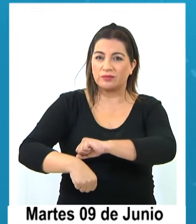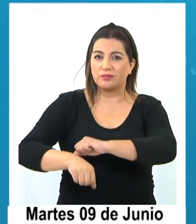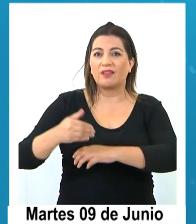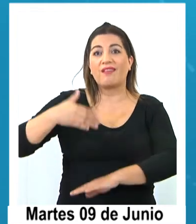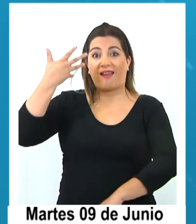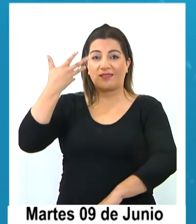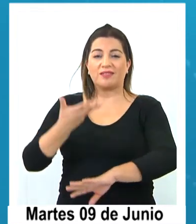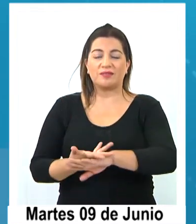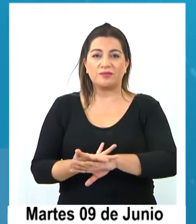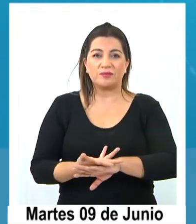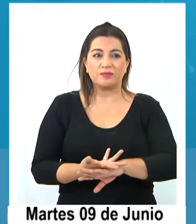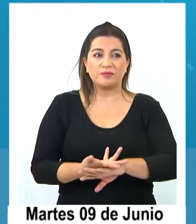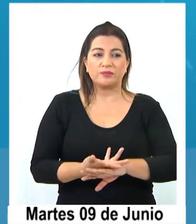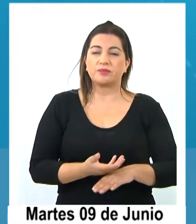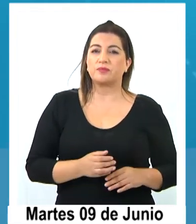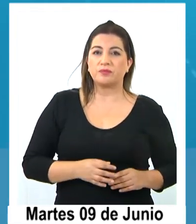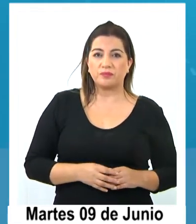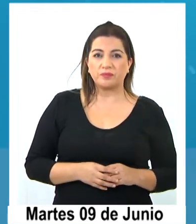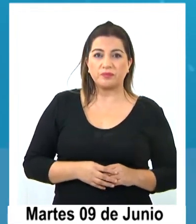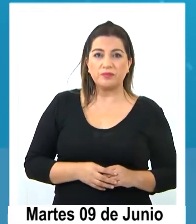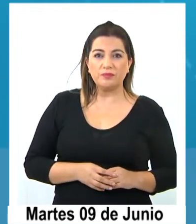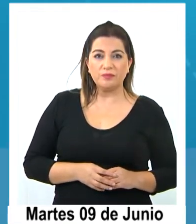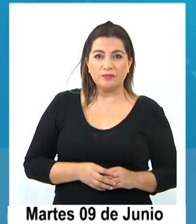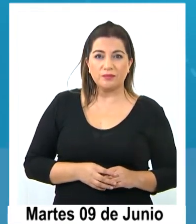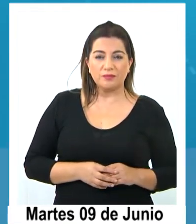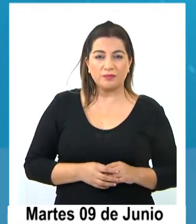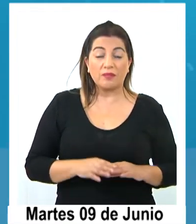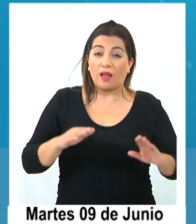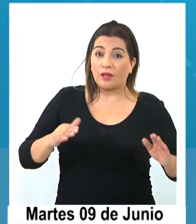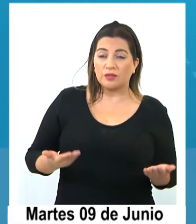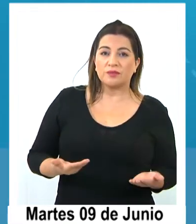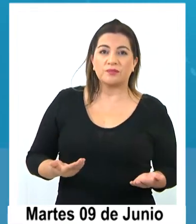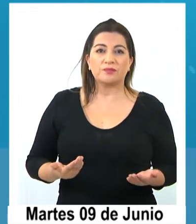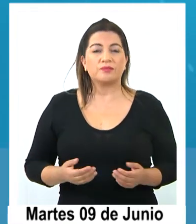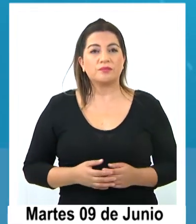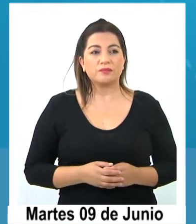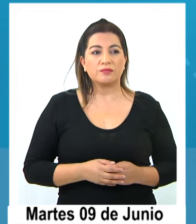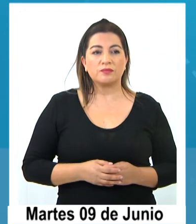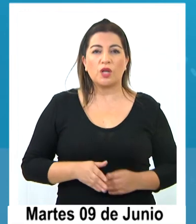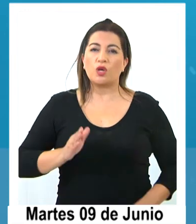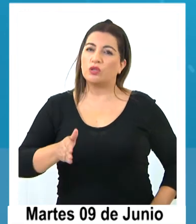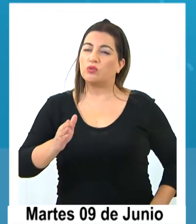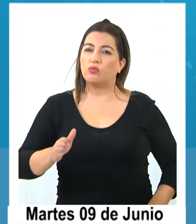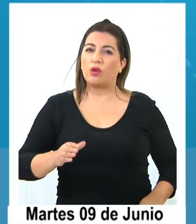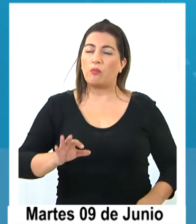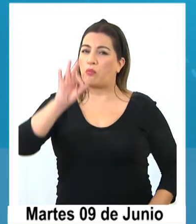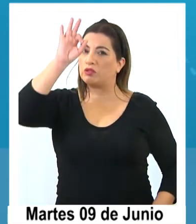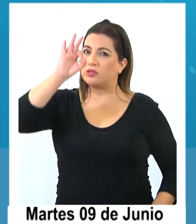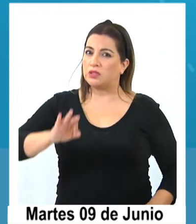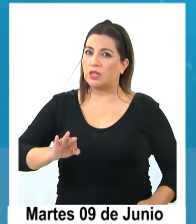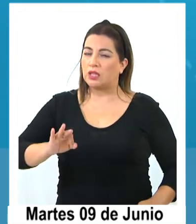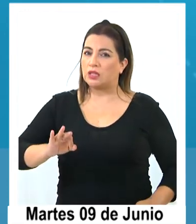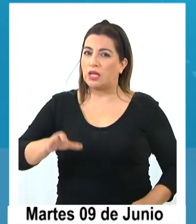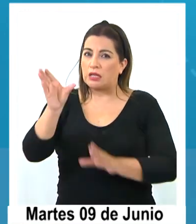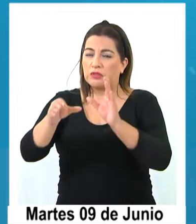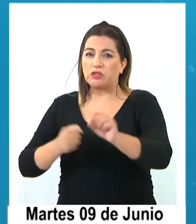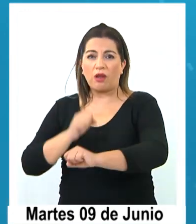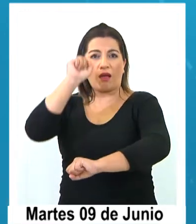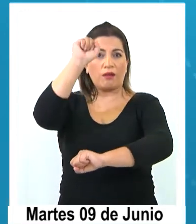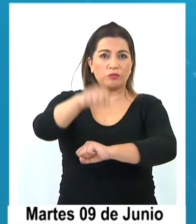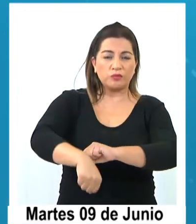en ese momento, que era la fotografía de ese momento. Ahora sigue con un alto índice de